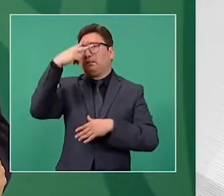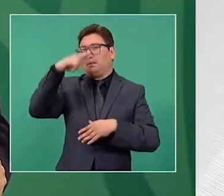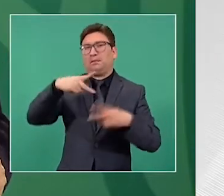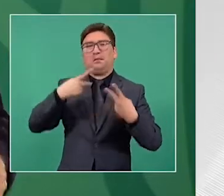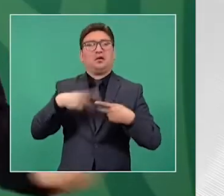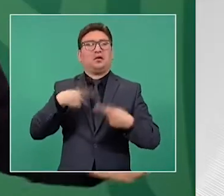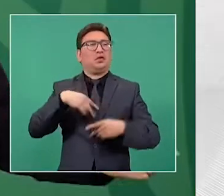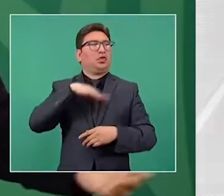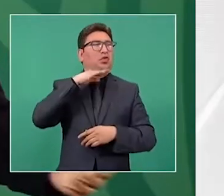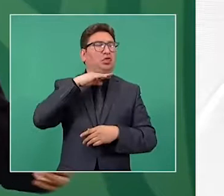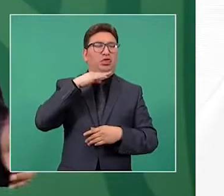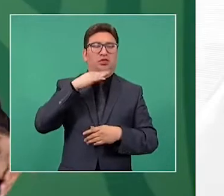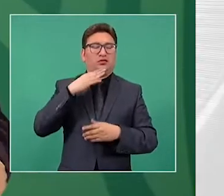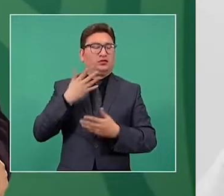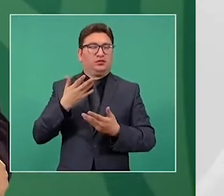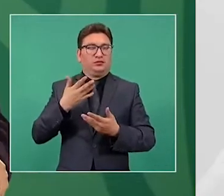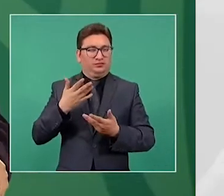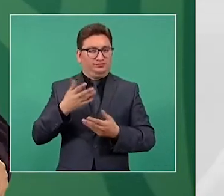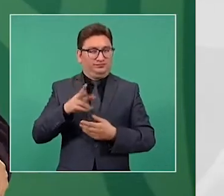Y no,